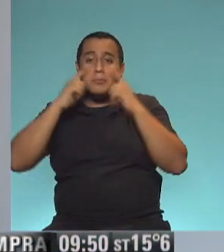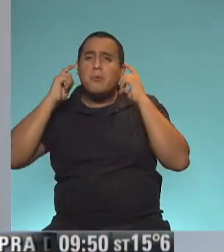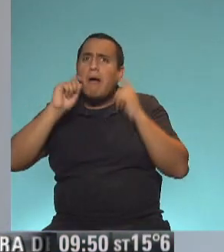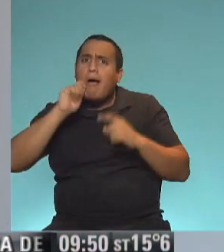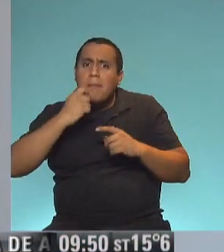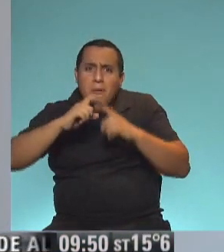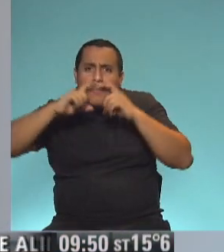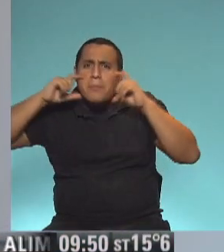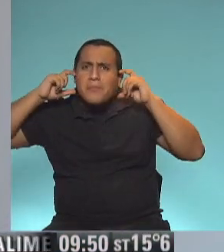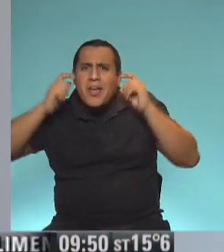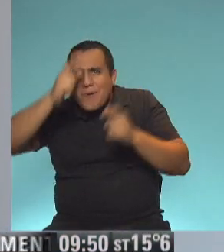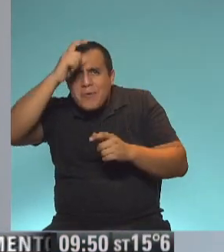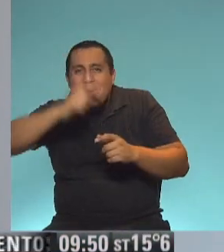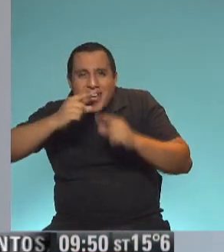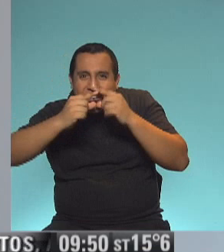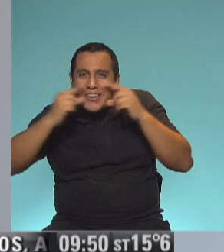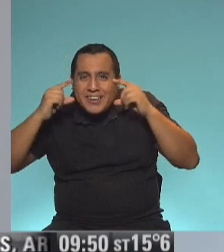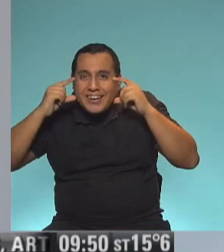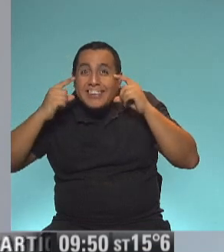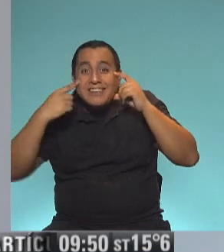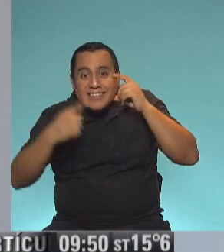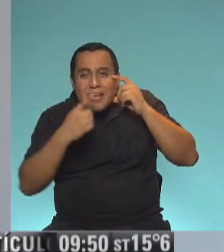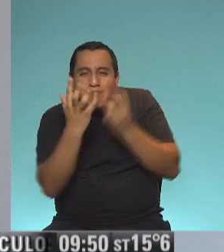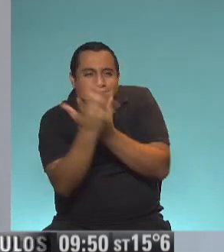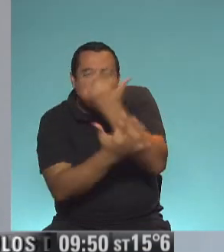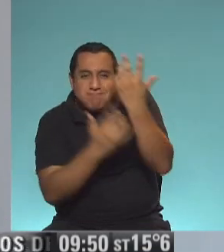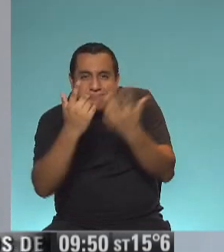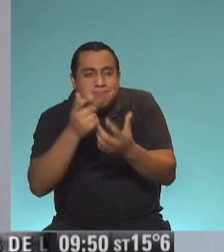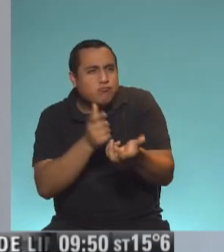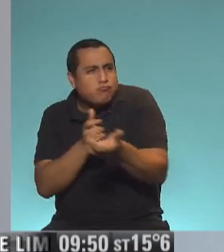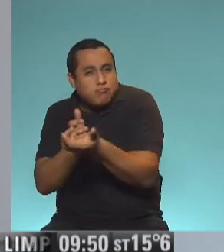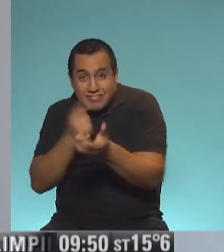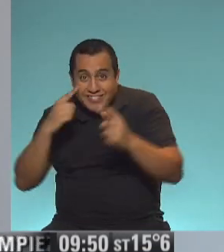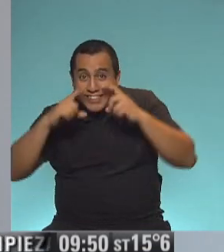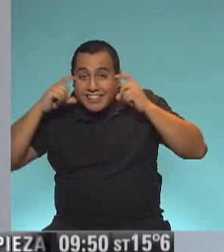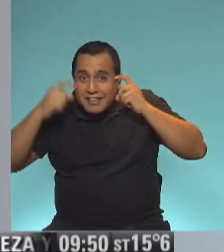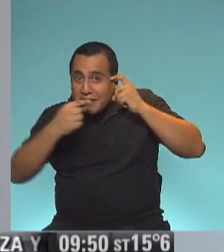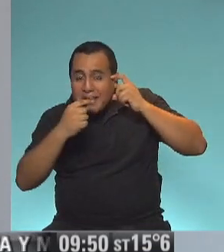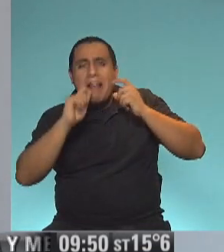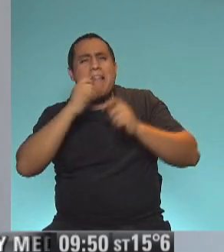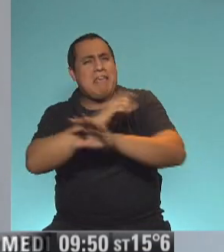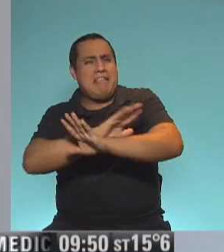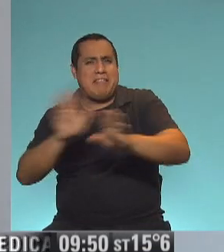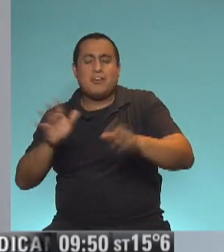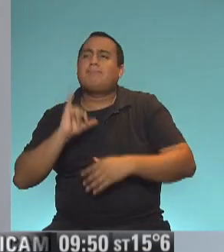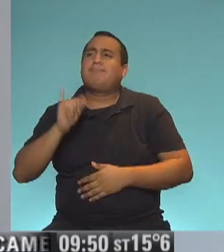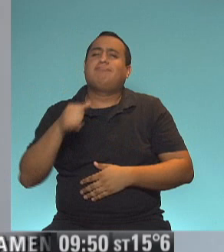Divino el barbijo de los bomberos y las bomberas. Miren. Ahí en el fuego. Mira qué bueno que está. Es genial, genial.